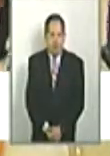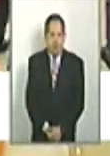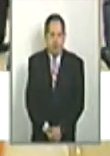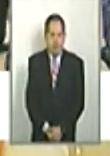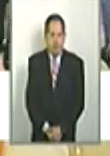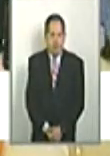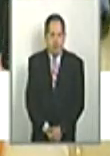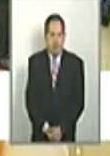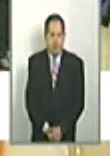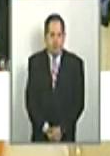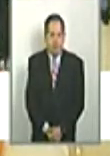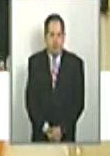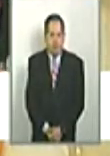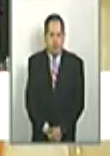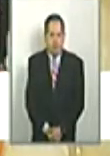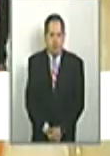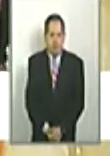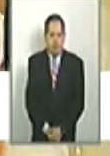Gracias.